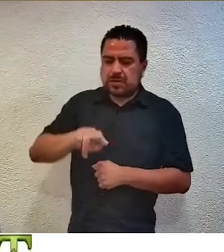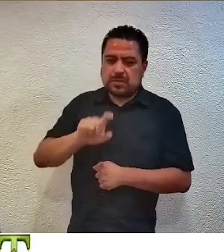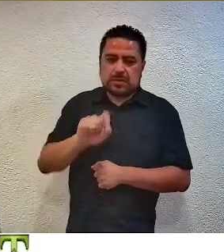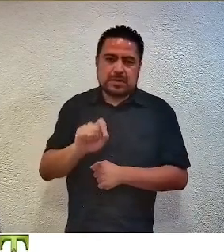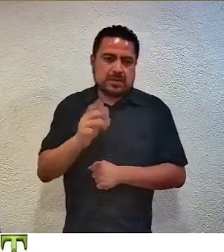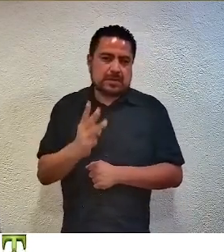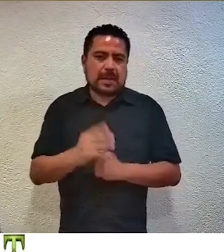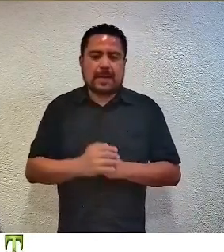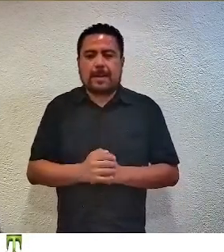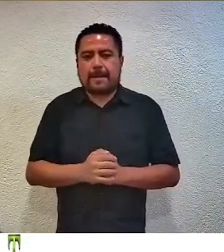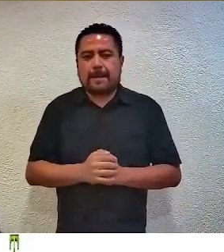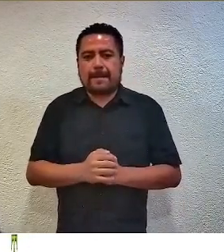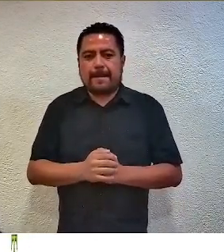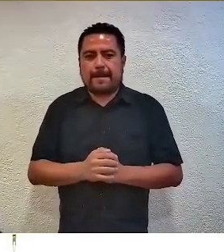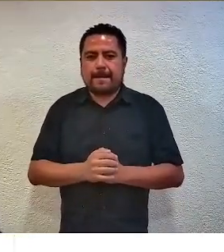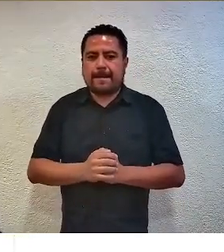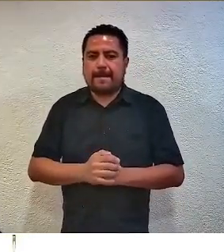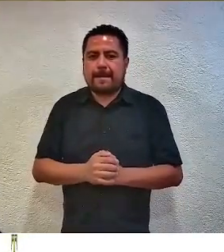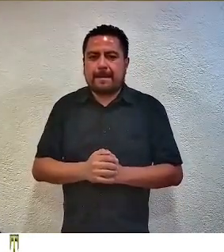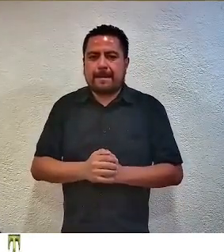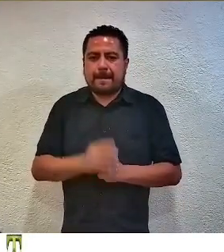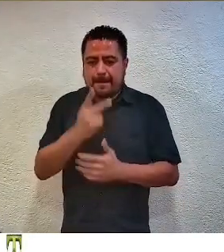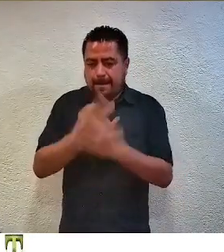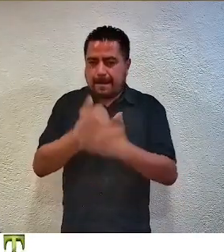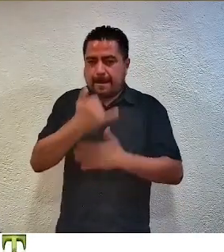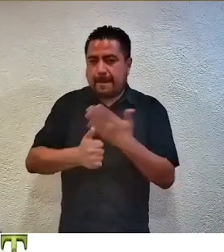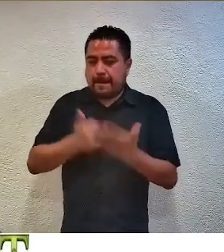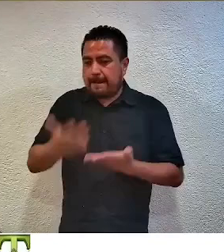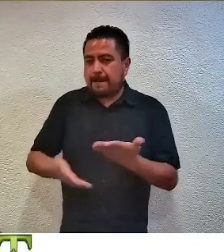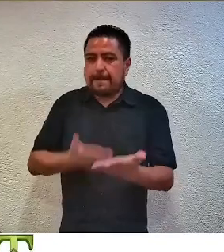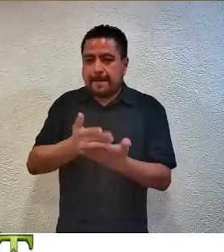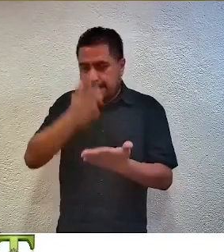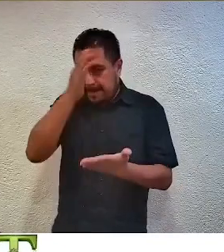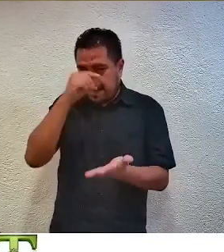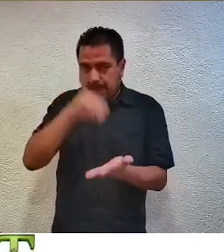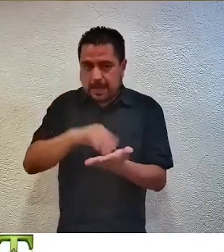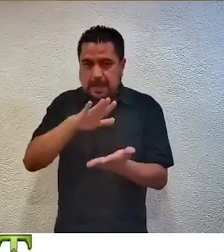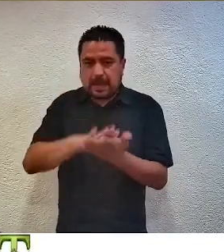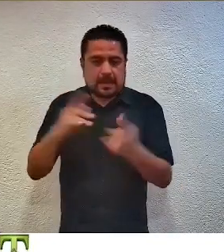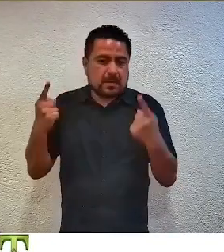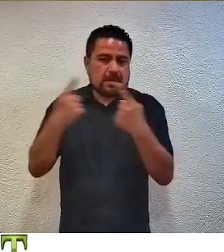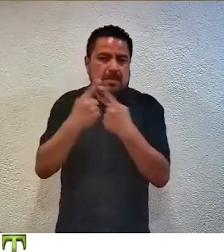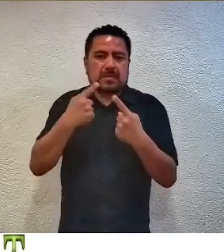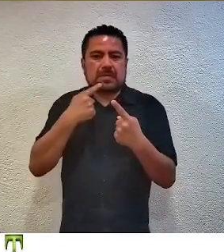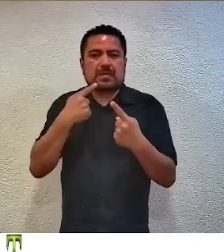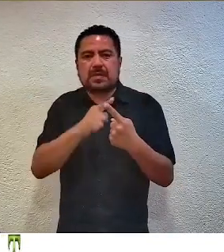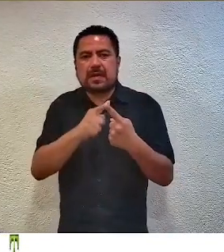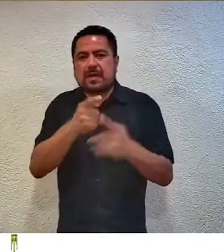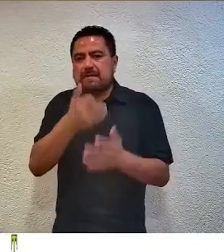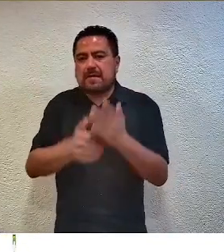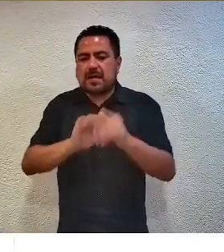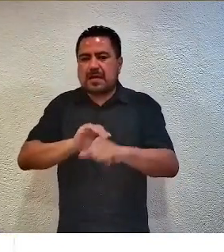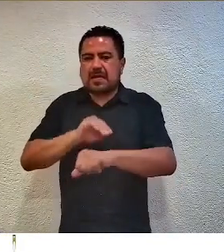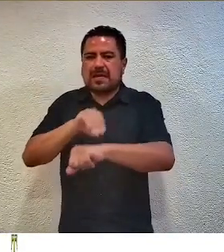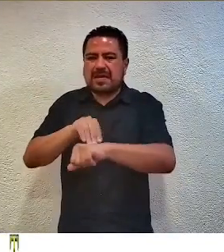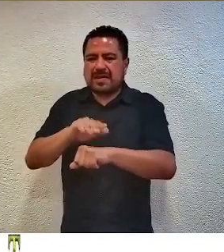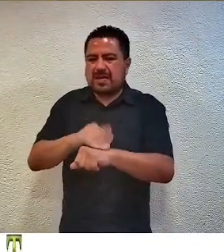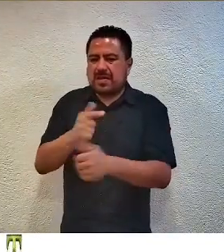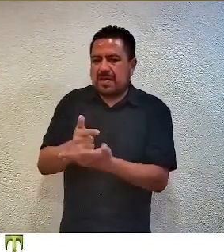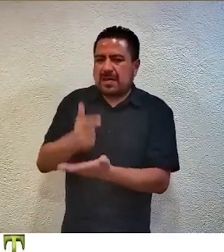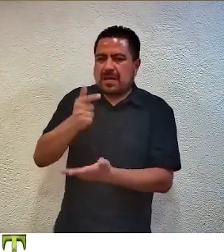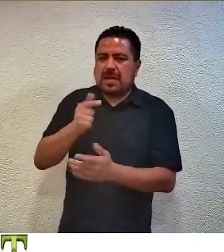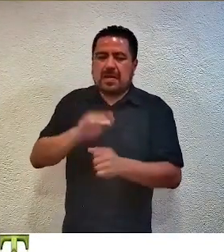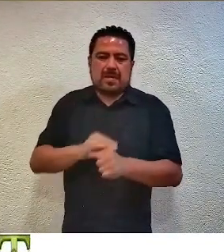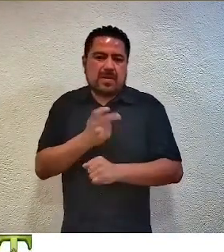IEPC-CCE-PES-VPG-12-12-2023. En el proyecto se propone confirmar el acuerdo controvertido ante lo infundado e inoperante de los agravios. Lo